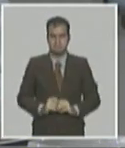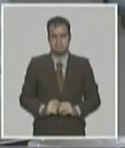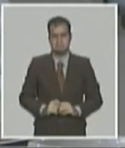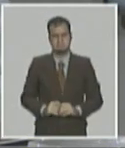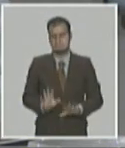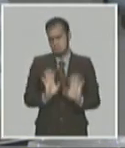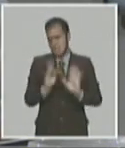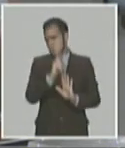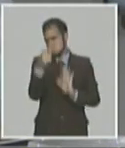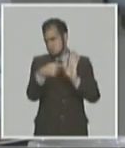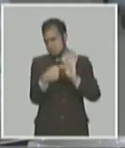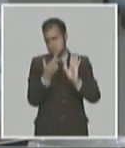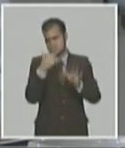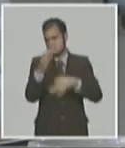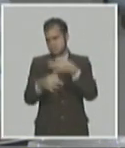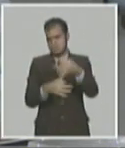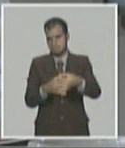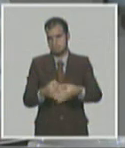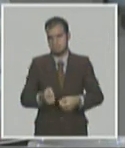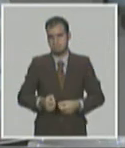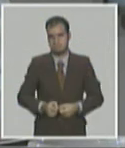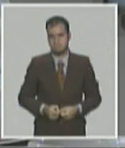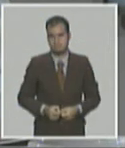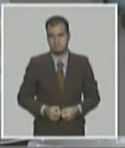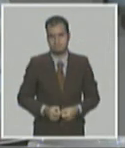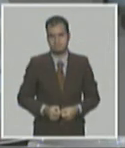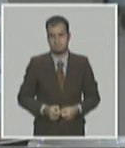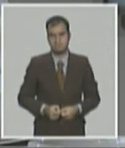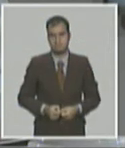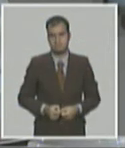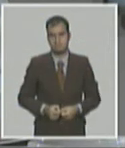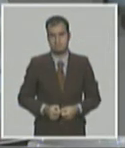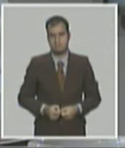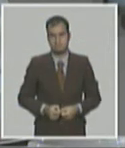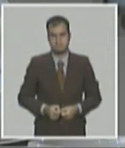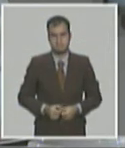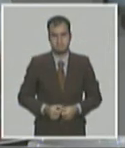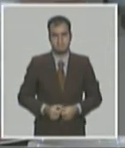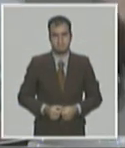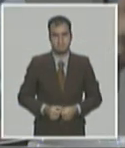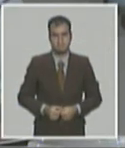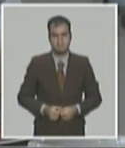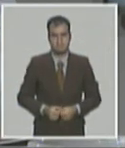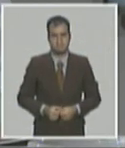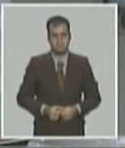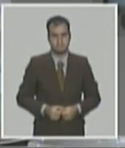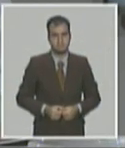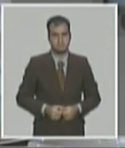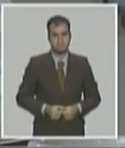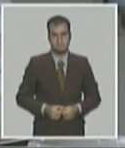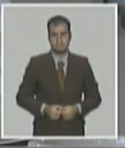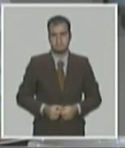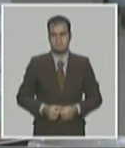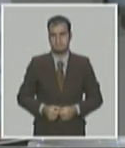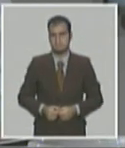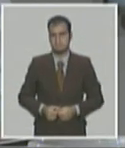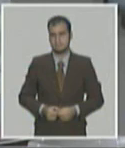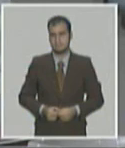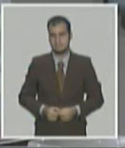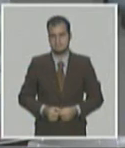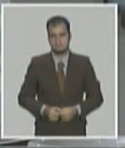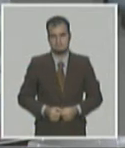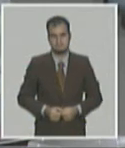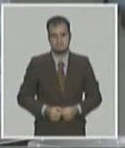finalmente sobre este tema que me has comentado, que también, en principio, para someter